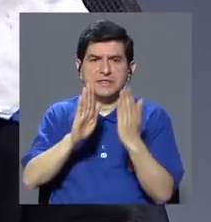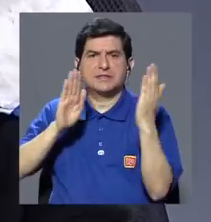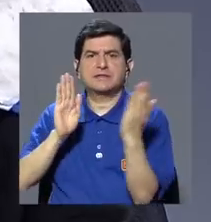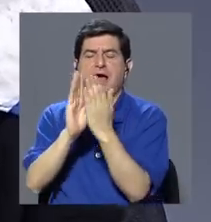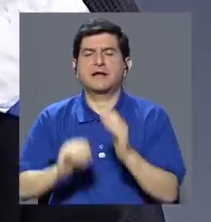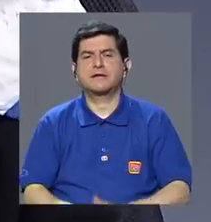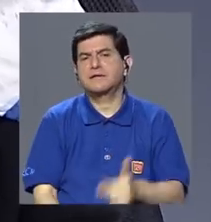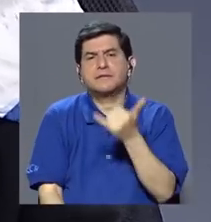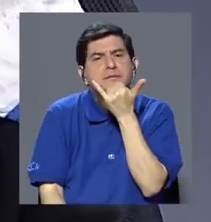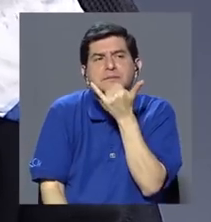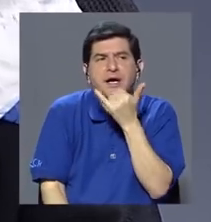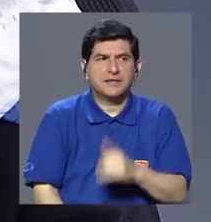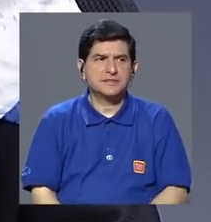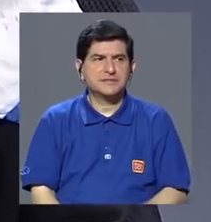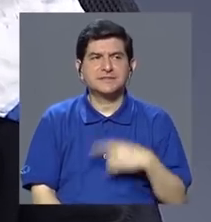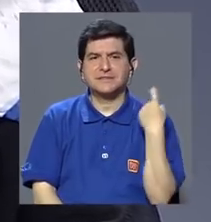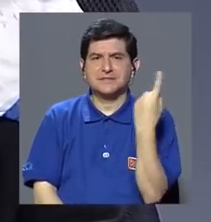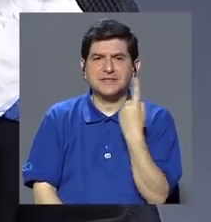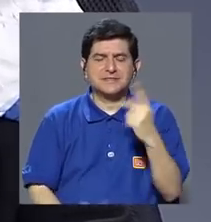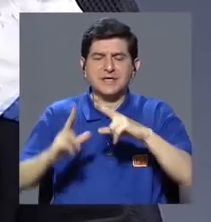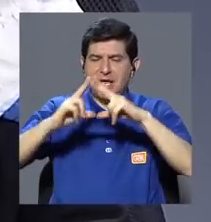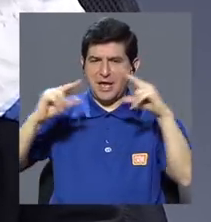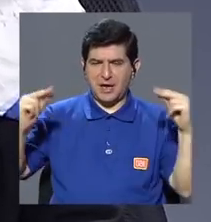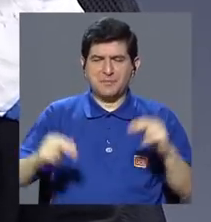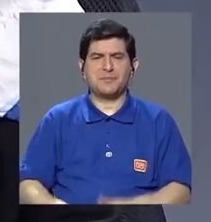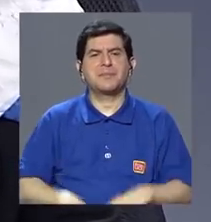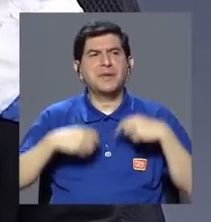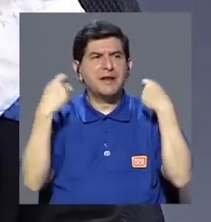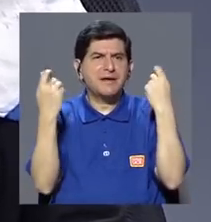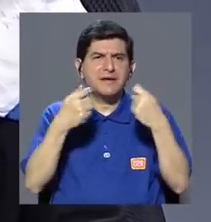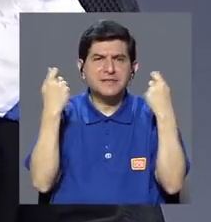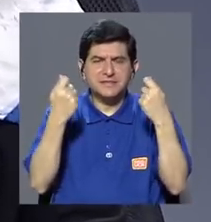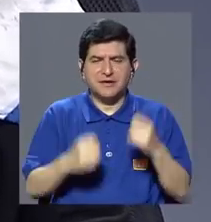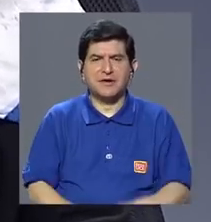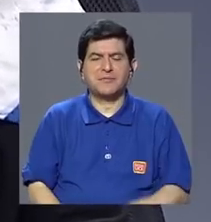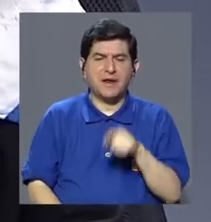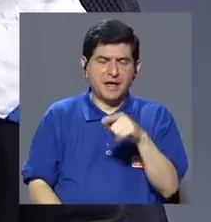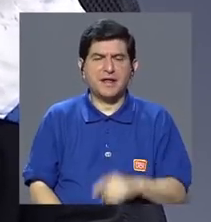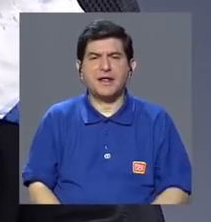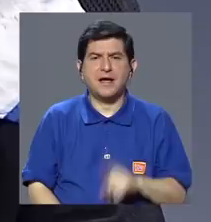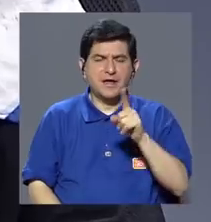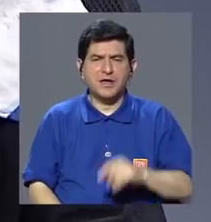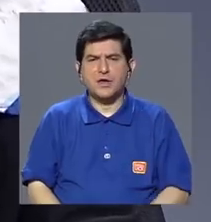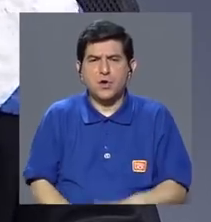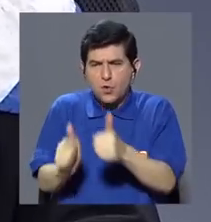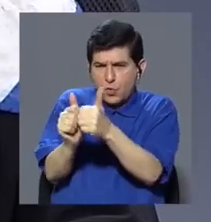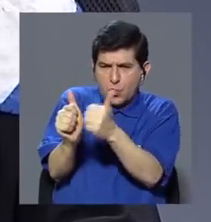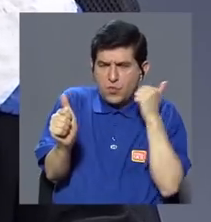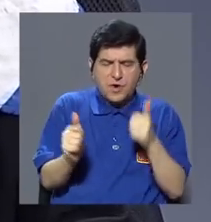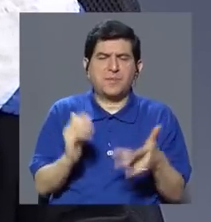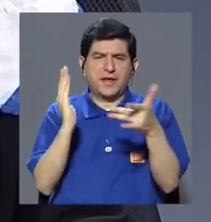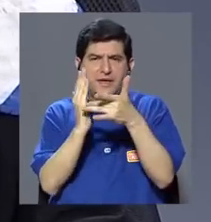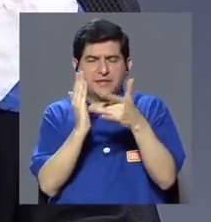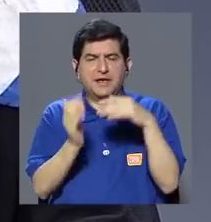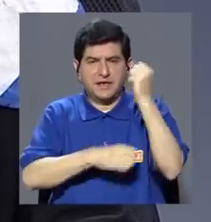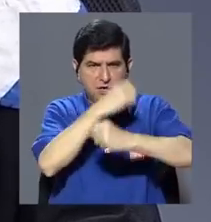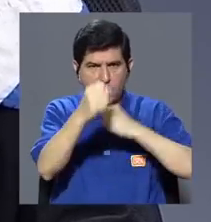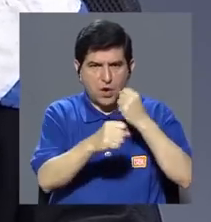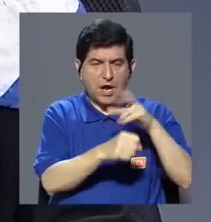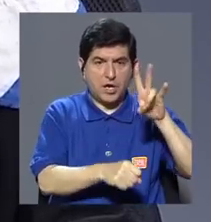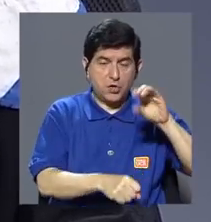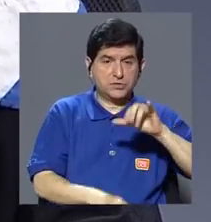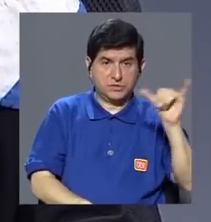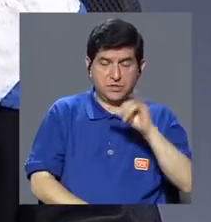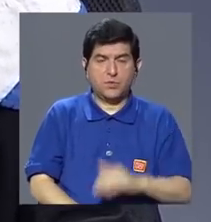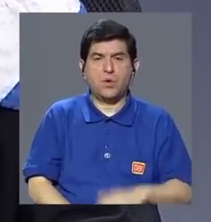pasa siempre en nicaragua se celebraba el repliegue y un repliegue táctico que se hizo en los años 70 cuando